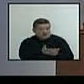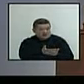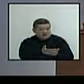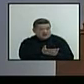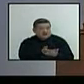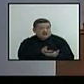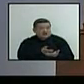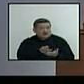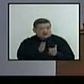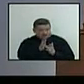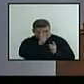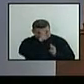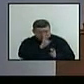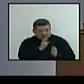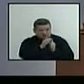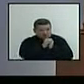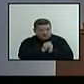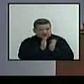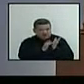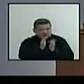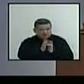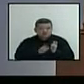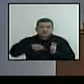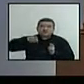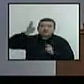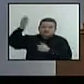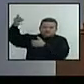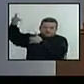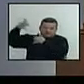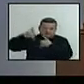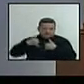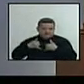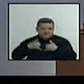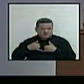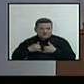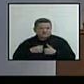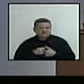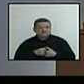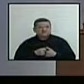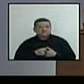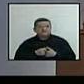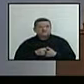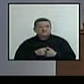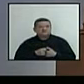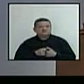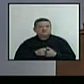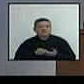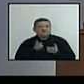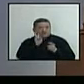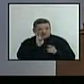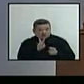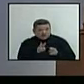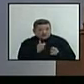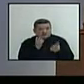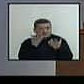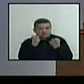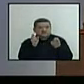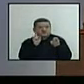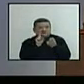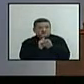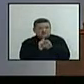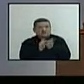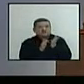premiará. No se trata ya de la curiosidad de verlo ni del deseo de encontrarnos con